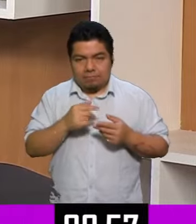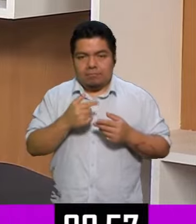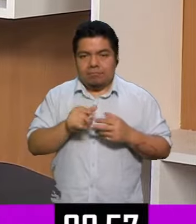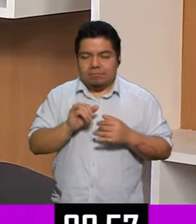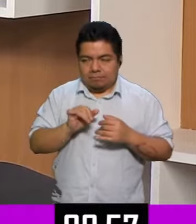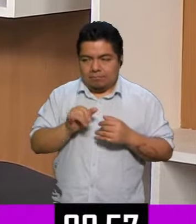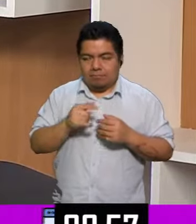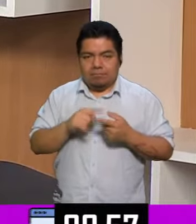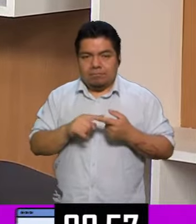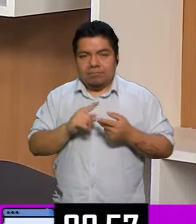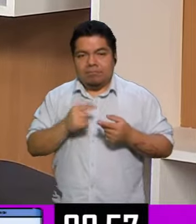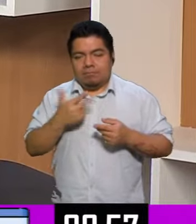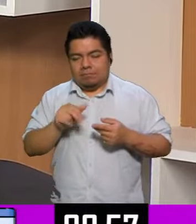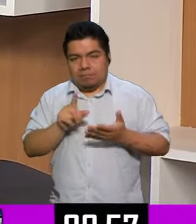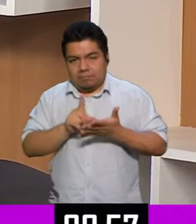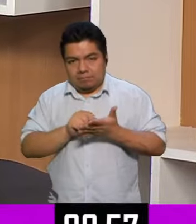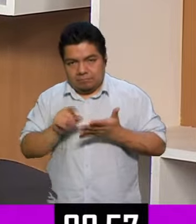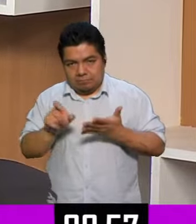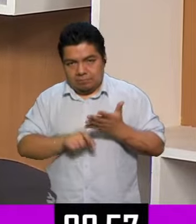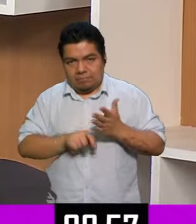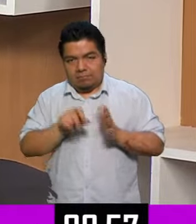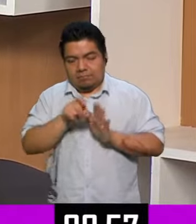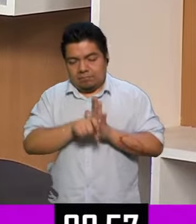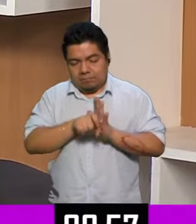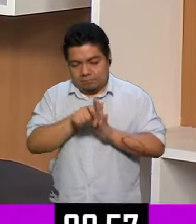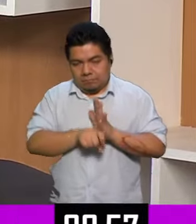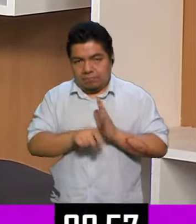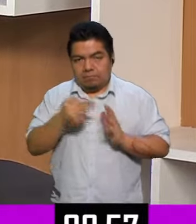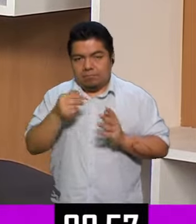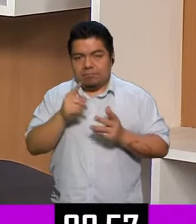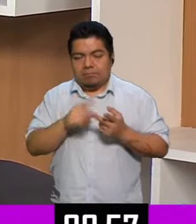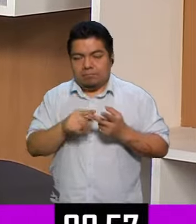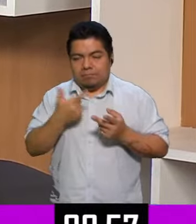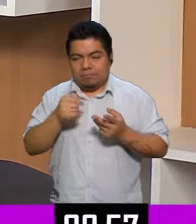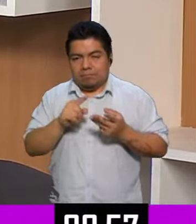también estoy ahí. Hzagal en IG, Hzagal en X.